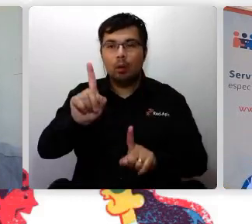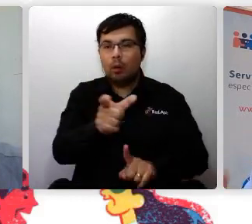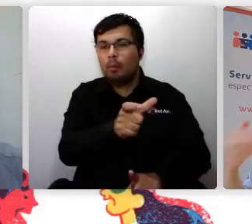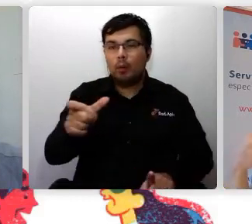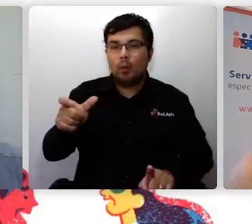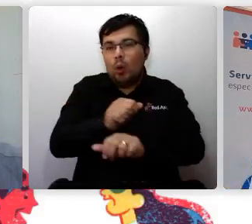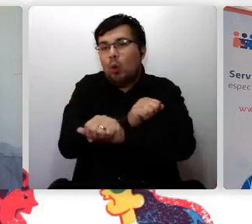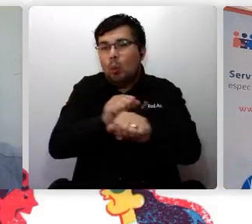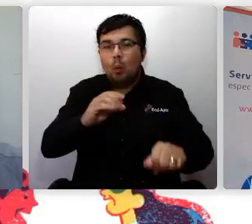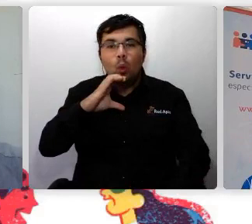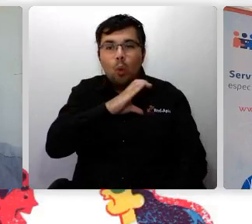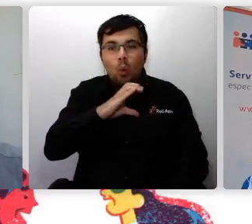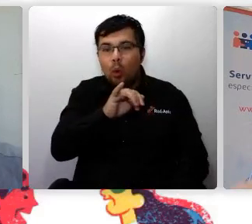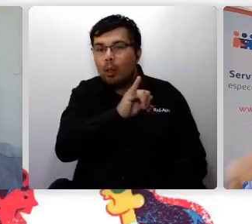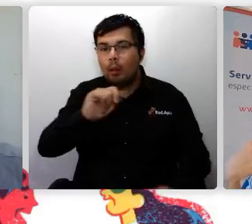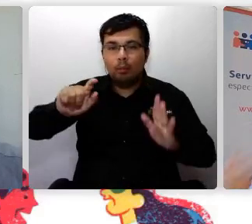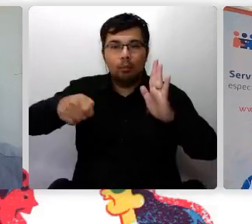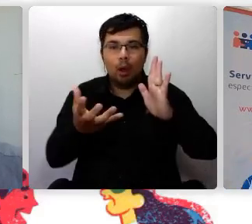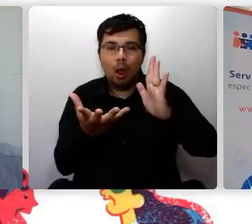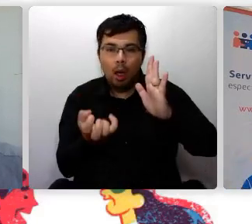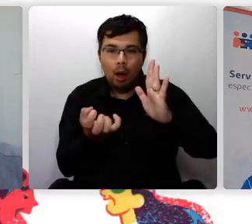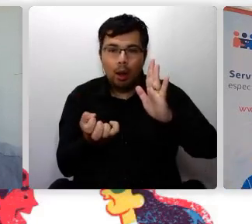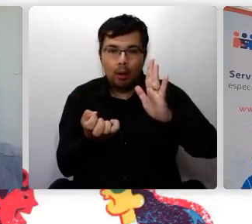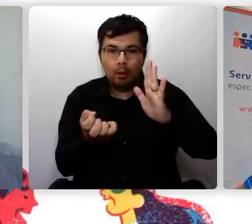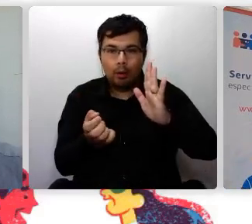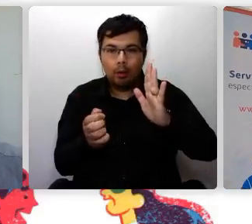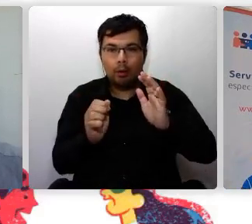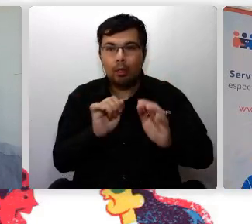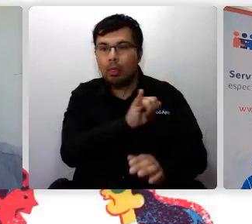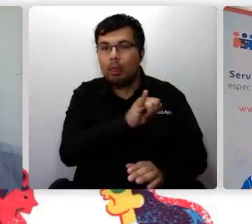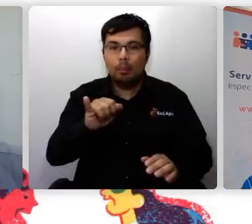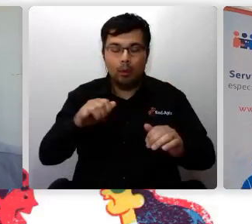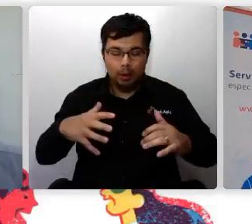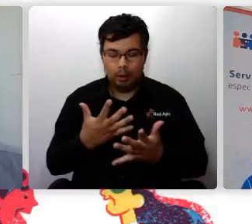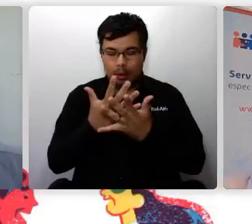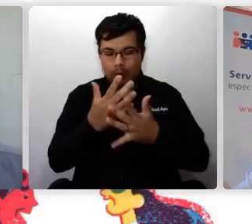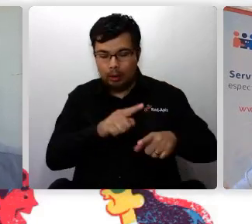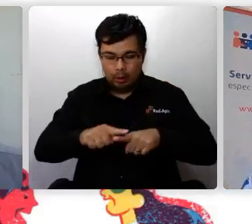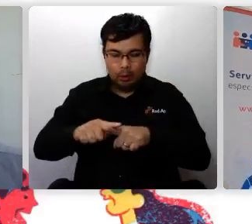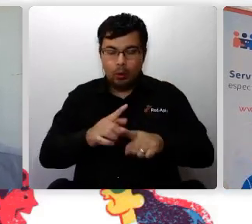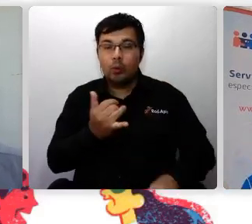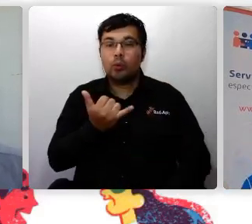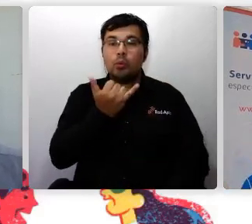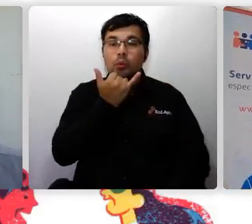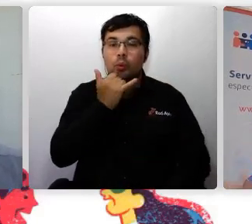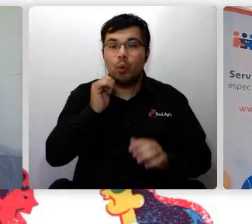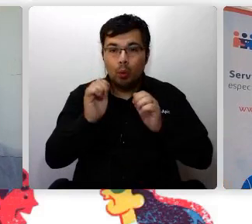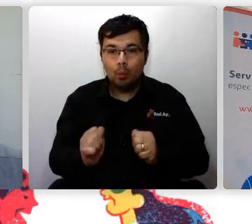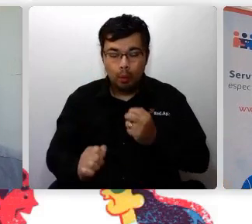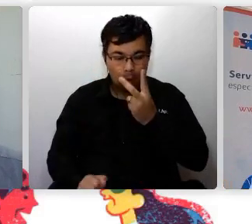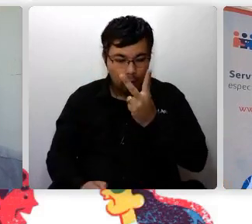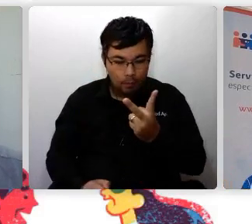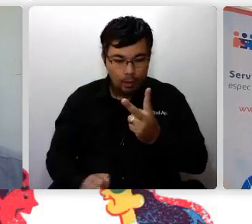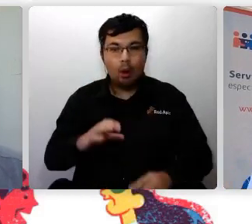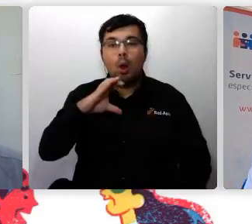como en casi todas partes, va a quedar grabado el video para que después de nuestras redes sociales, básicamente en YouTube, en nuestro canal de YouTube, pueda ver el curso